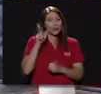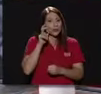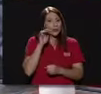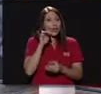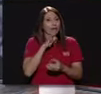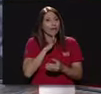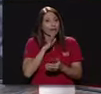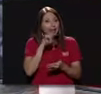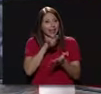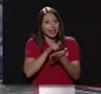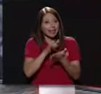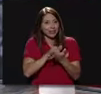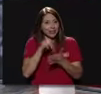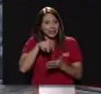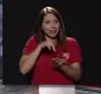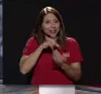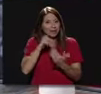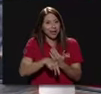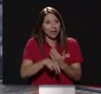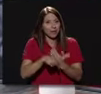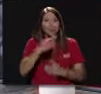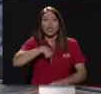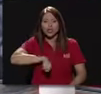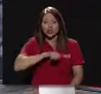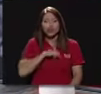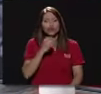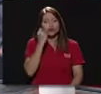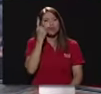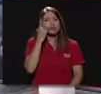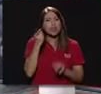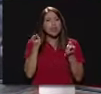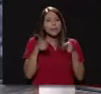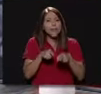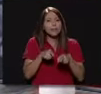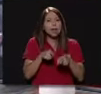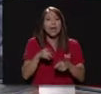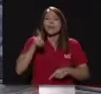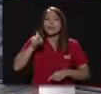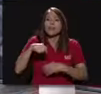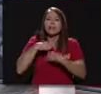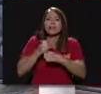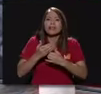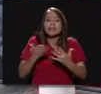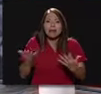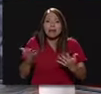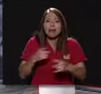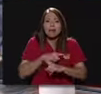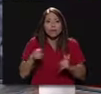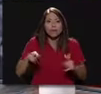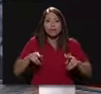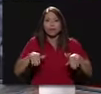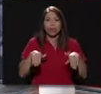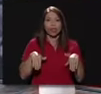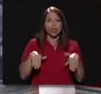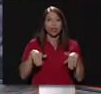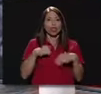programa. Y si bien como que tenemos claro qué pasa y qué debemos hacer, las cosas no se hacen. ¿Por